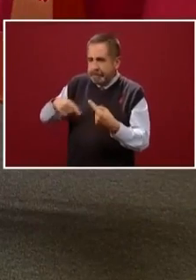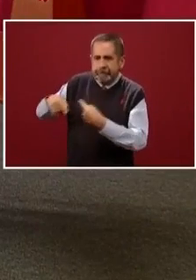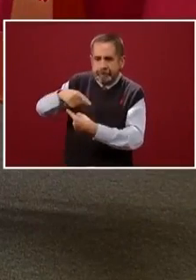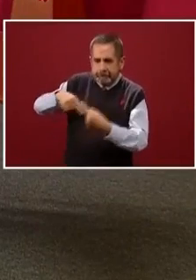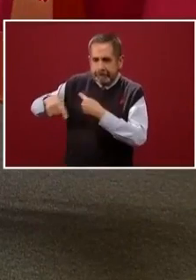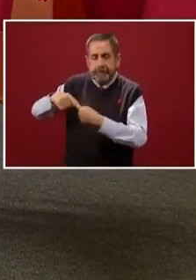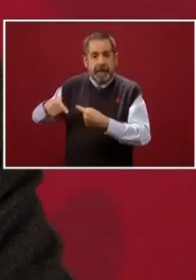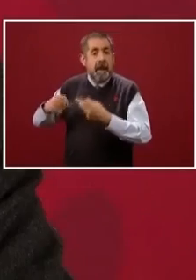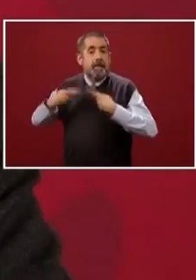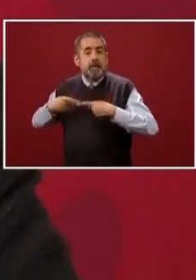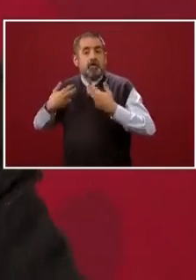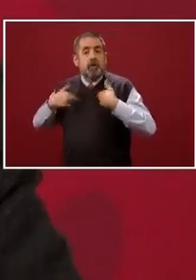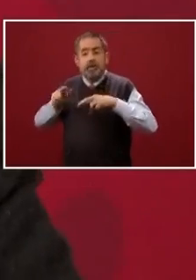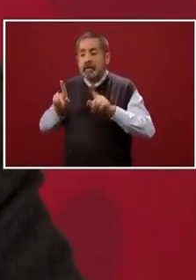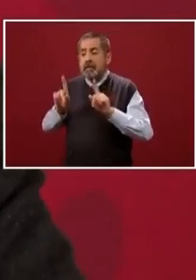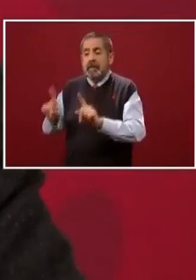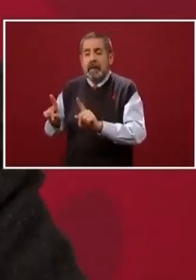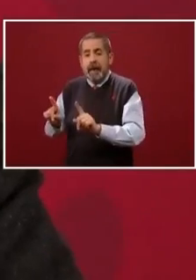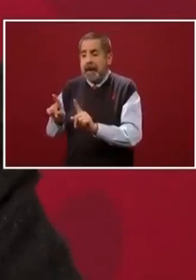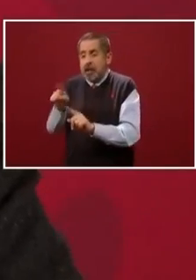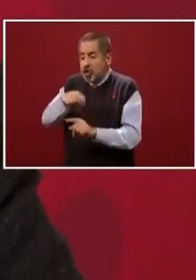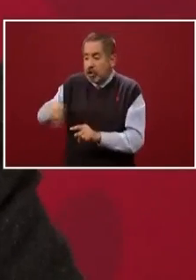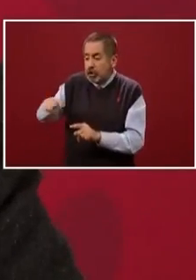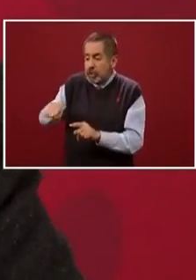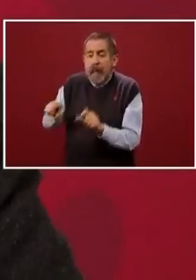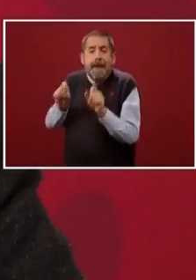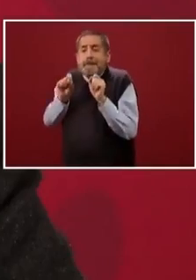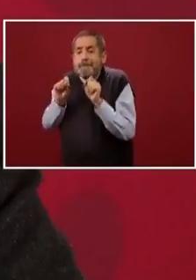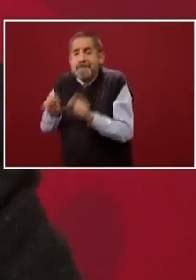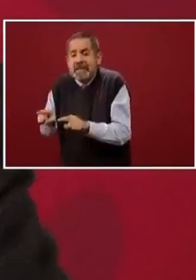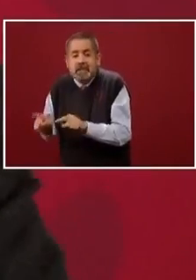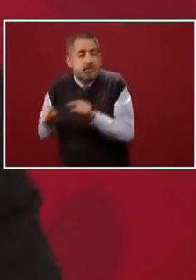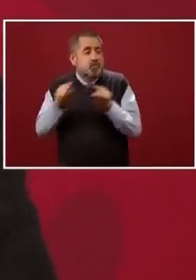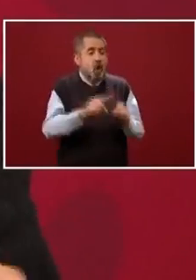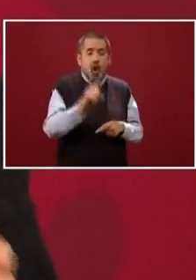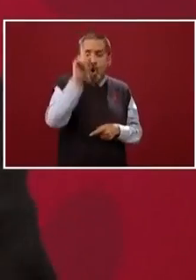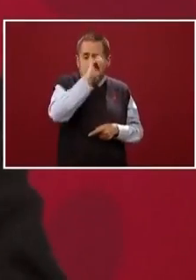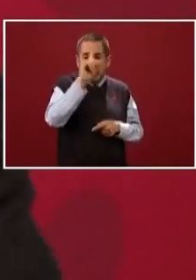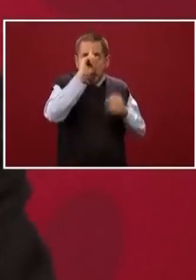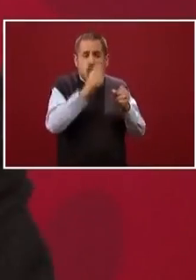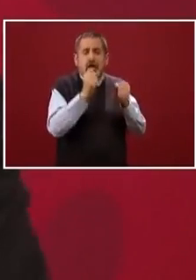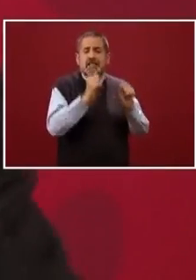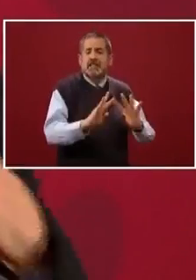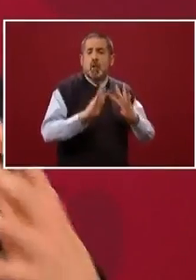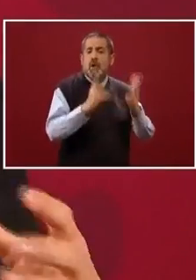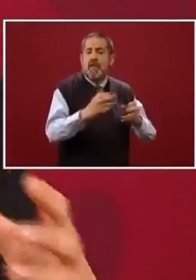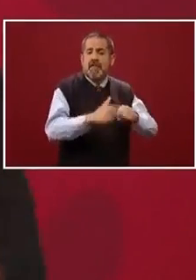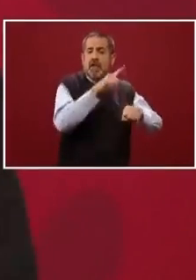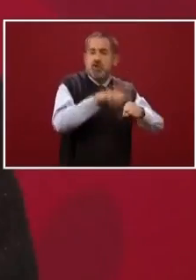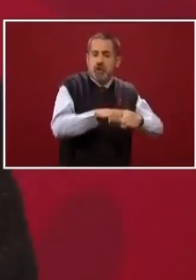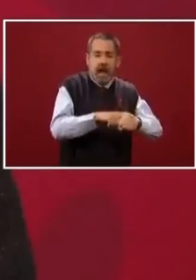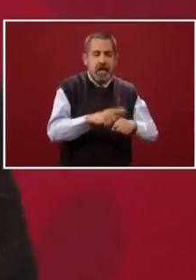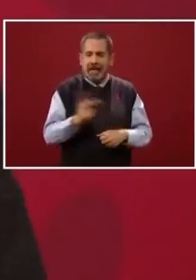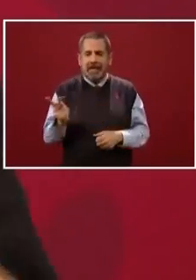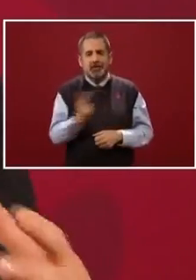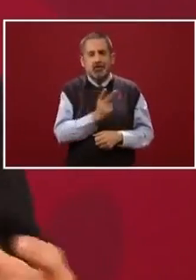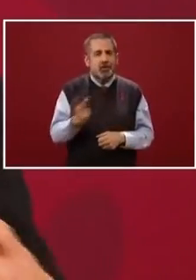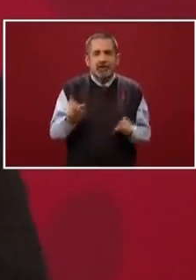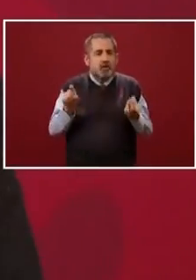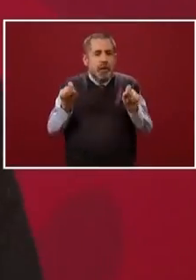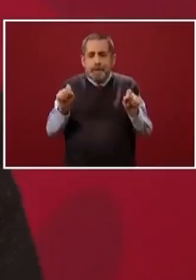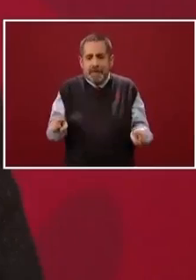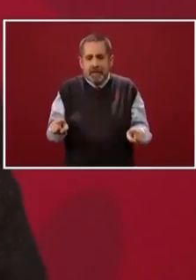dos comités son las mismas que el Consejo de Salubridad General. Es decir, el objetivo era tener una coordinación